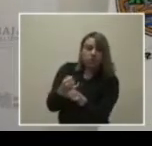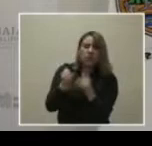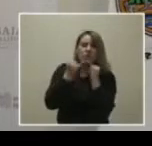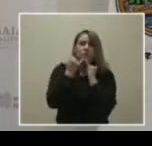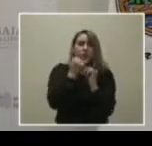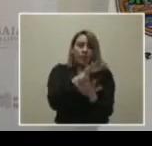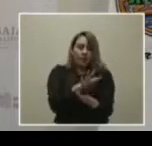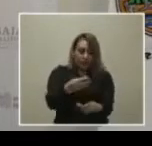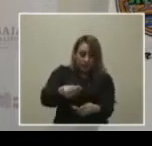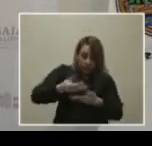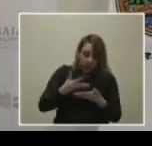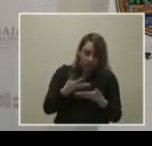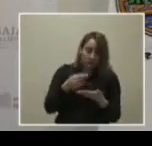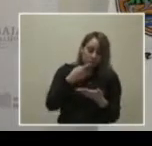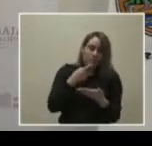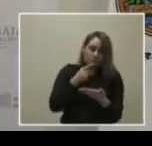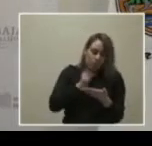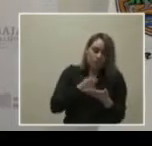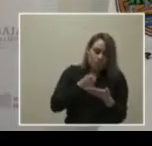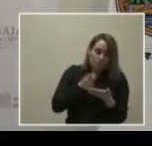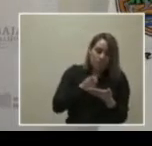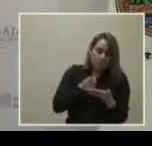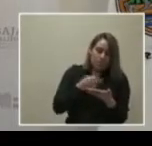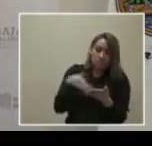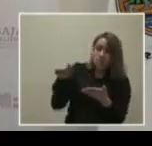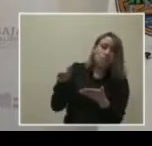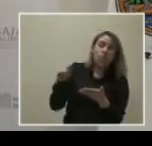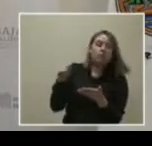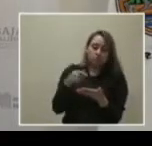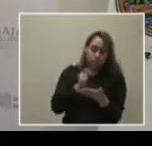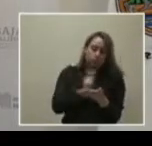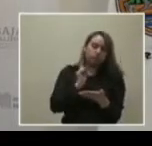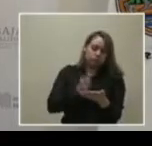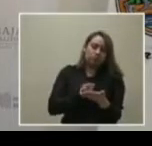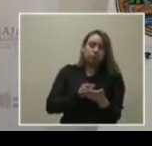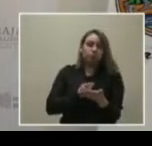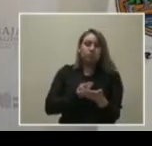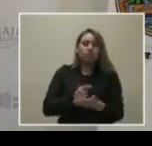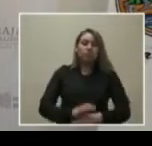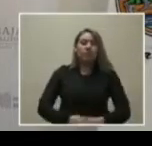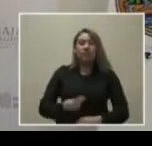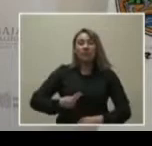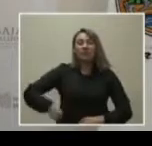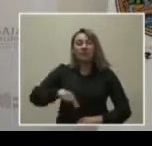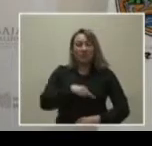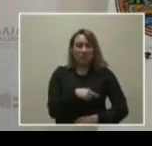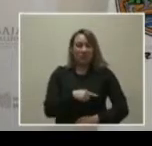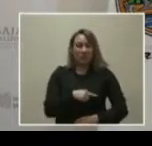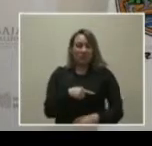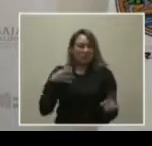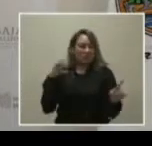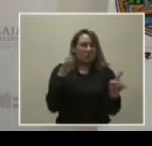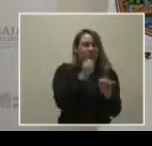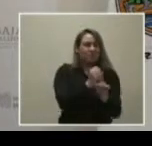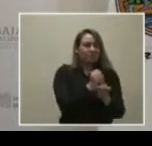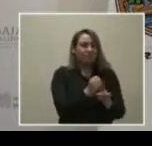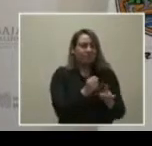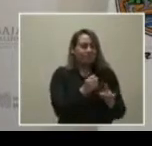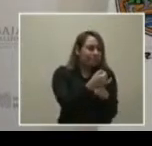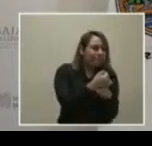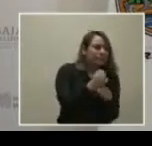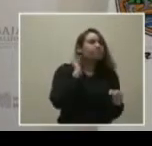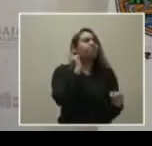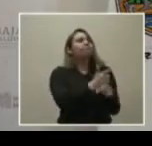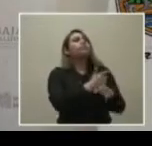llegar. Desde luego que por la aspiración que tenemos de tener éxito en la misma y pues desde luego lo más pronto posible